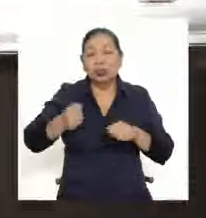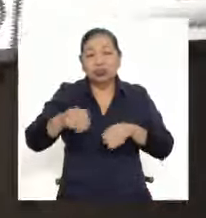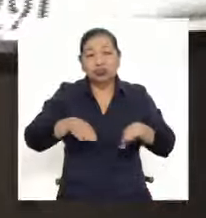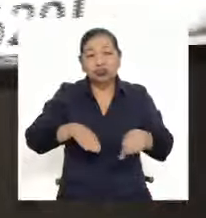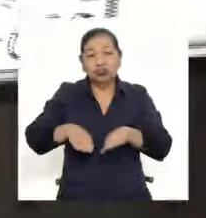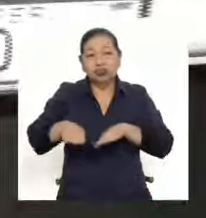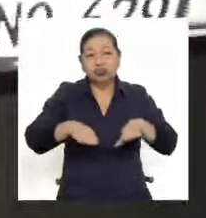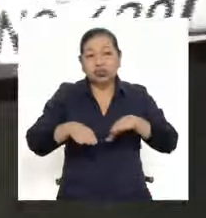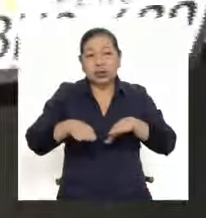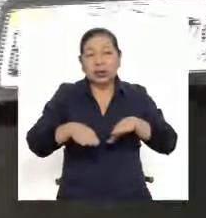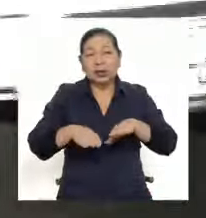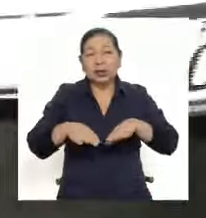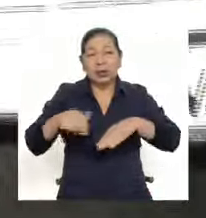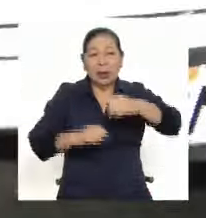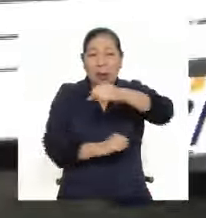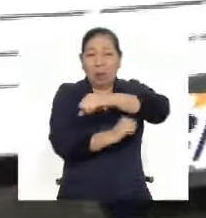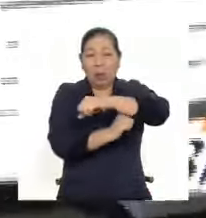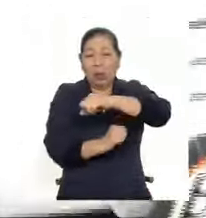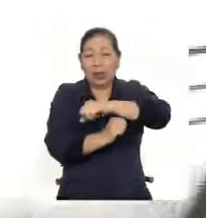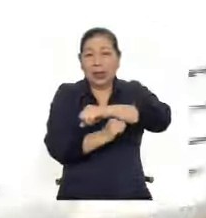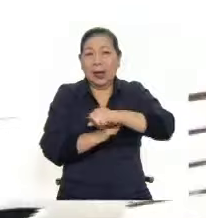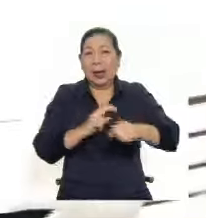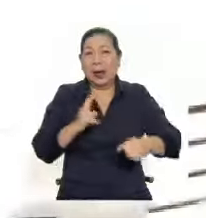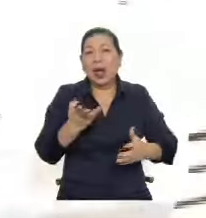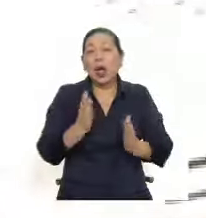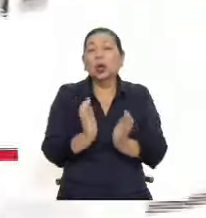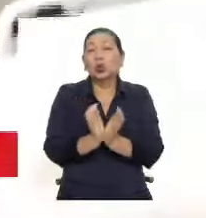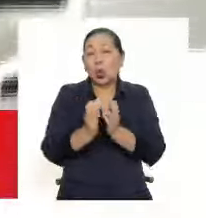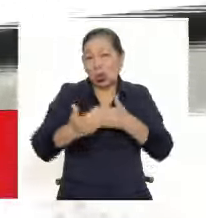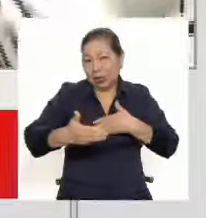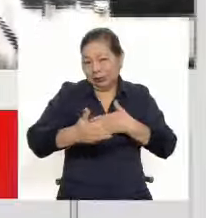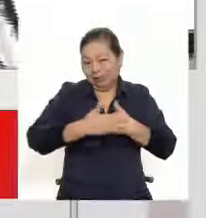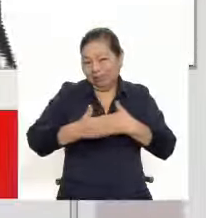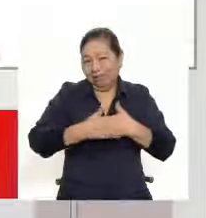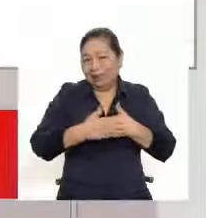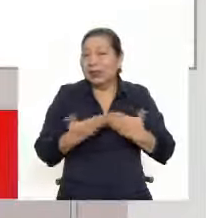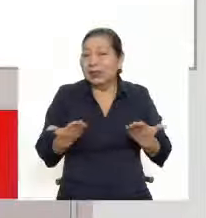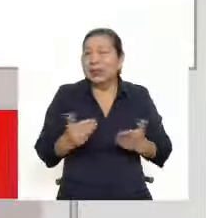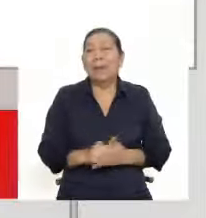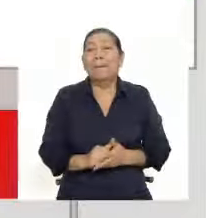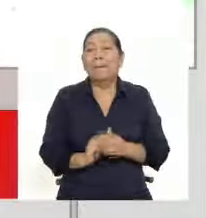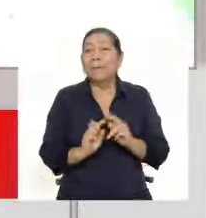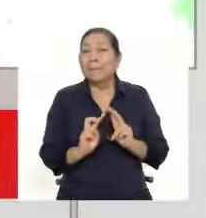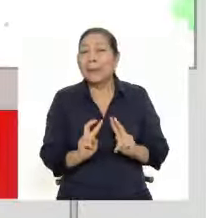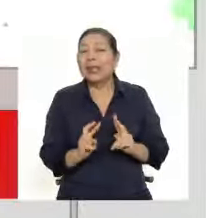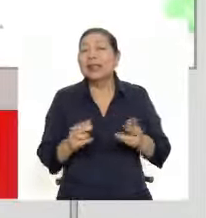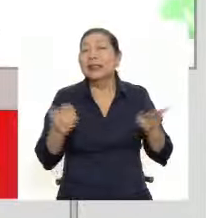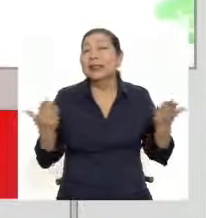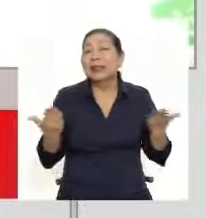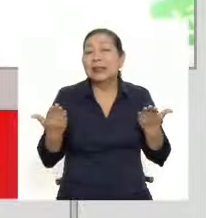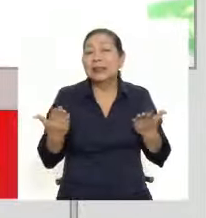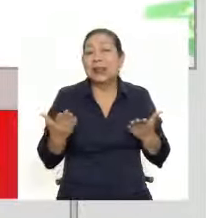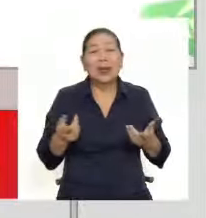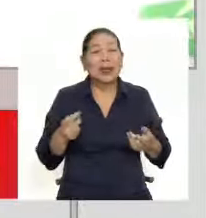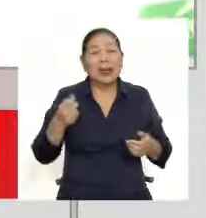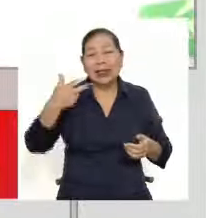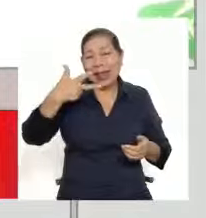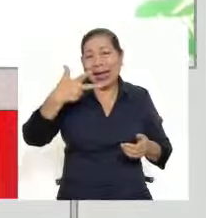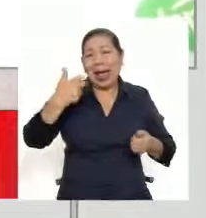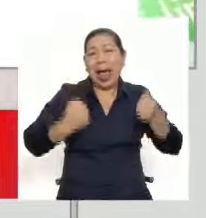altura del puente Vivanco, aquí en el distrito de Santiago de Surco, en donde hace algunos minutos nada más se ha registrado un